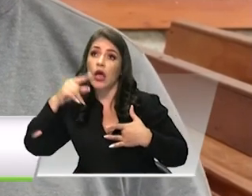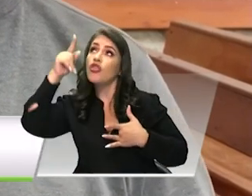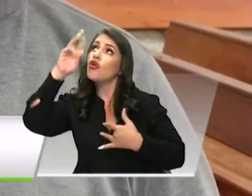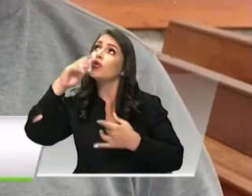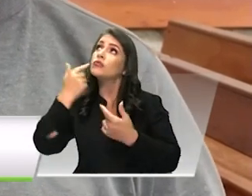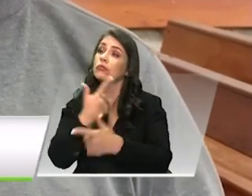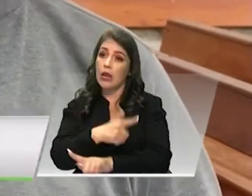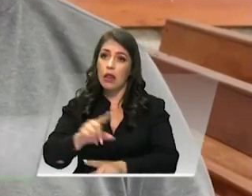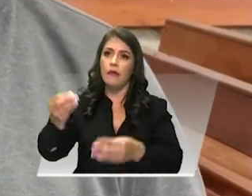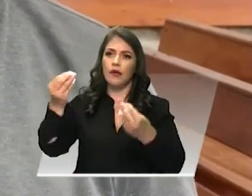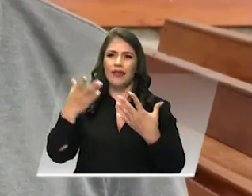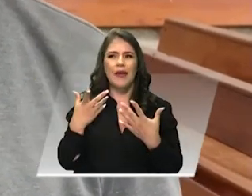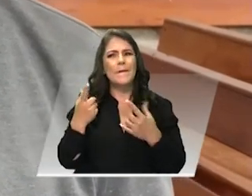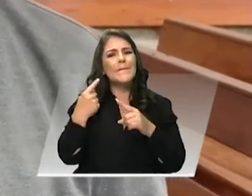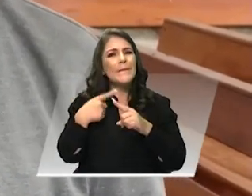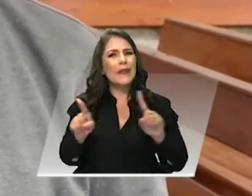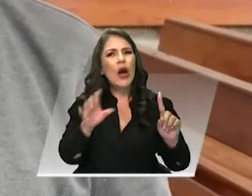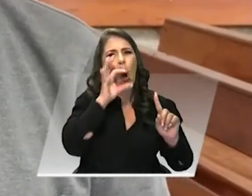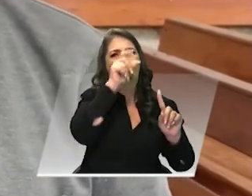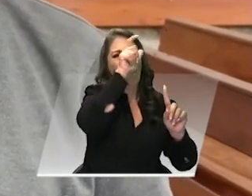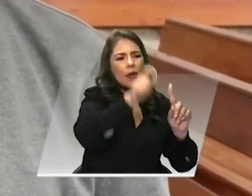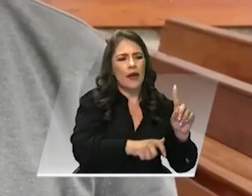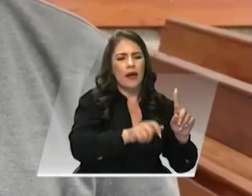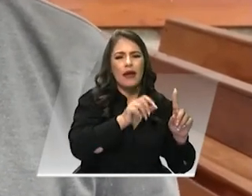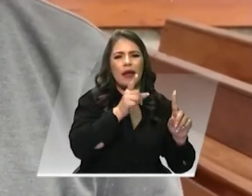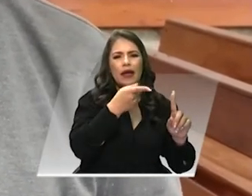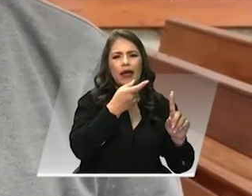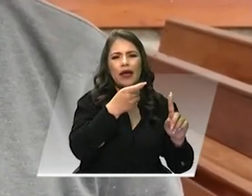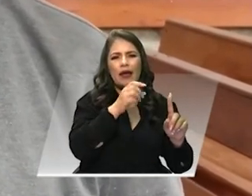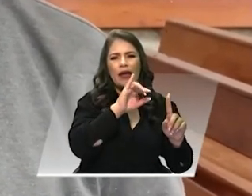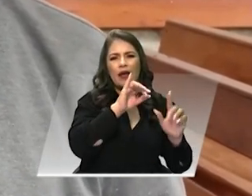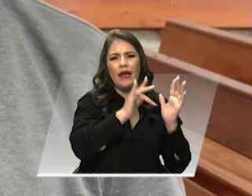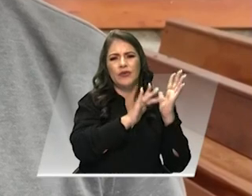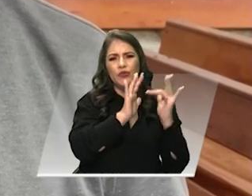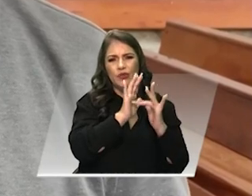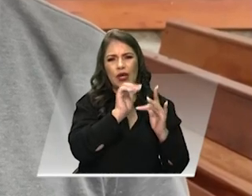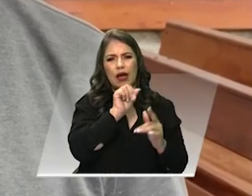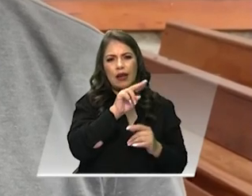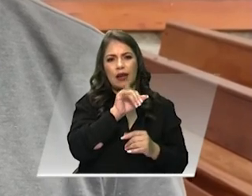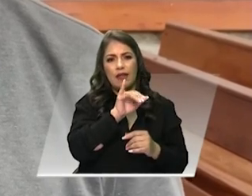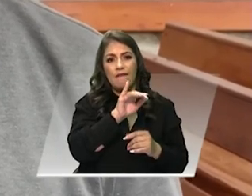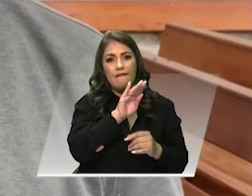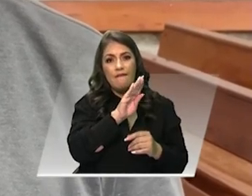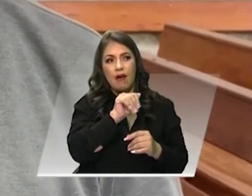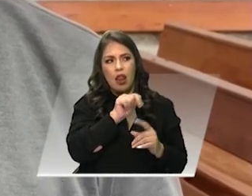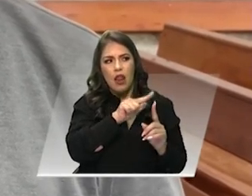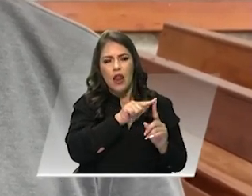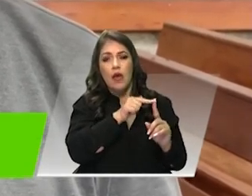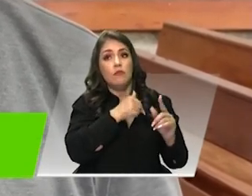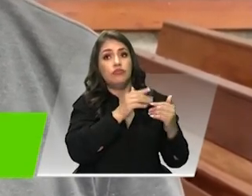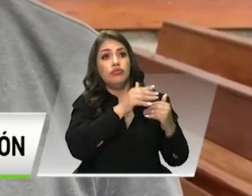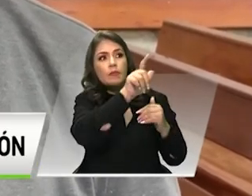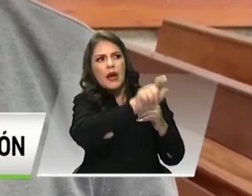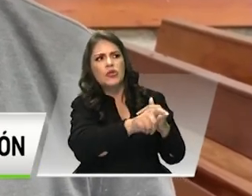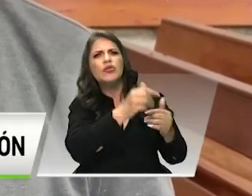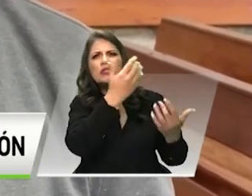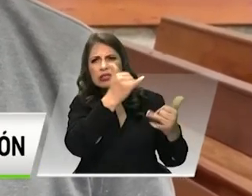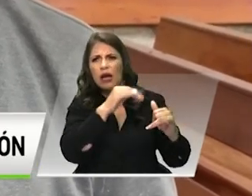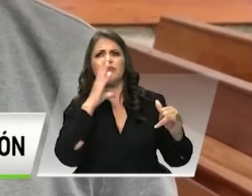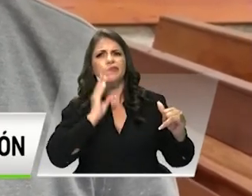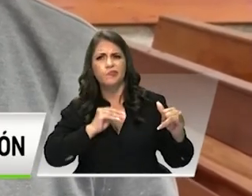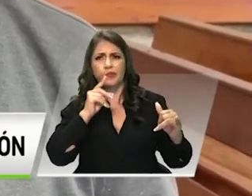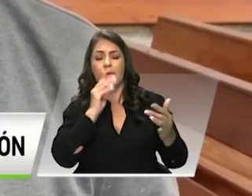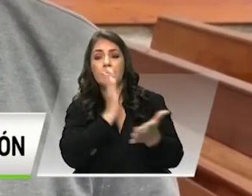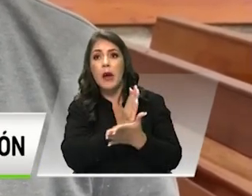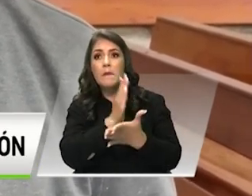beato Jesús Aníbal, mucha gente que tiene su fe ha manifestado ello. Se han dado testimonios allí en la